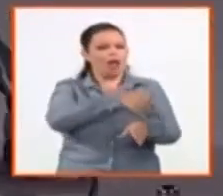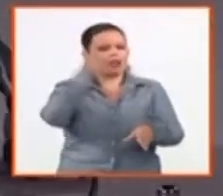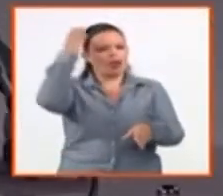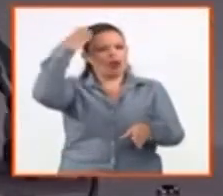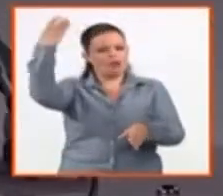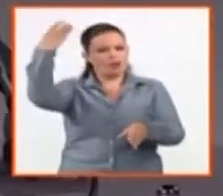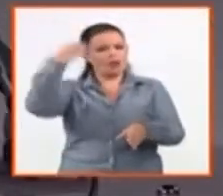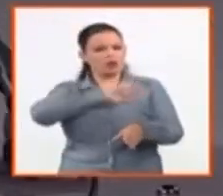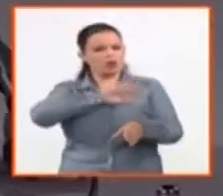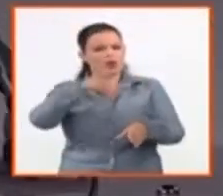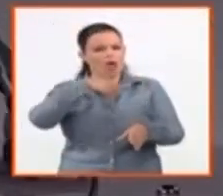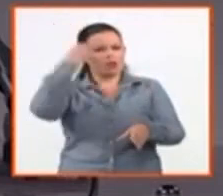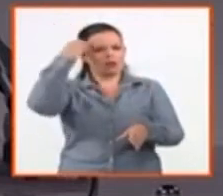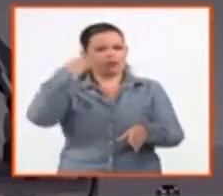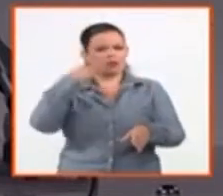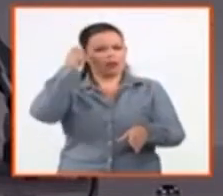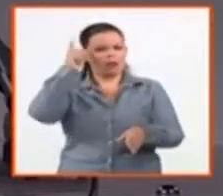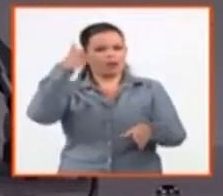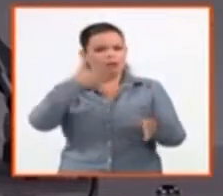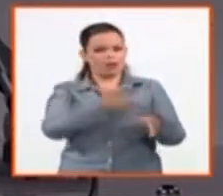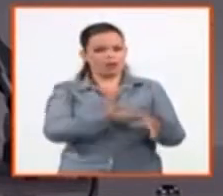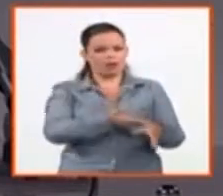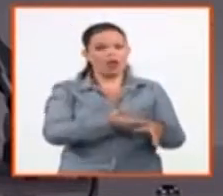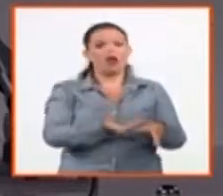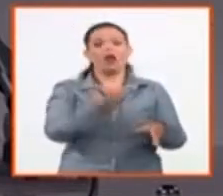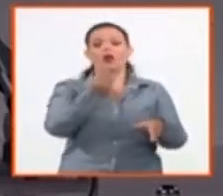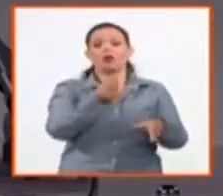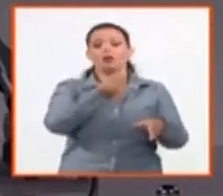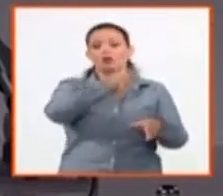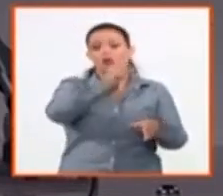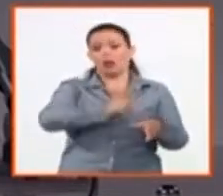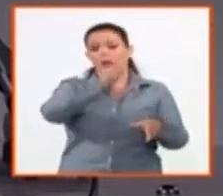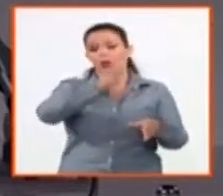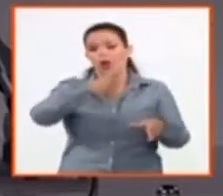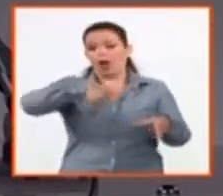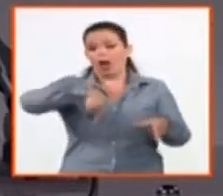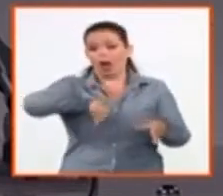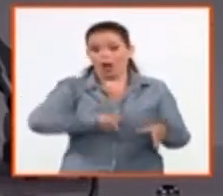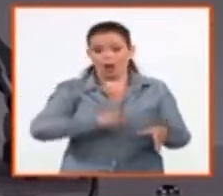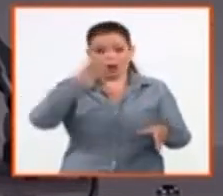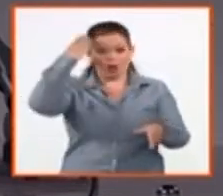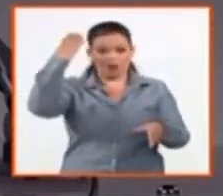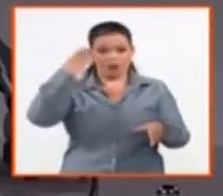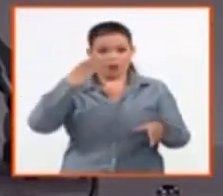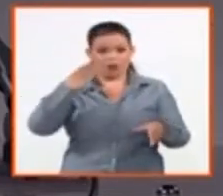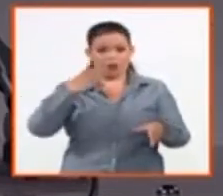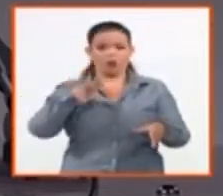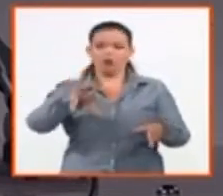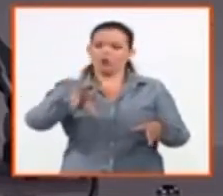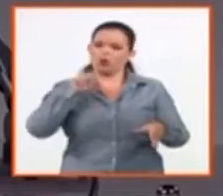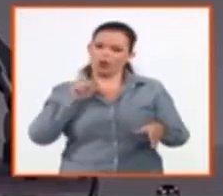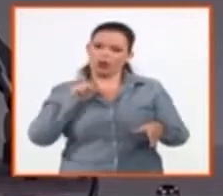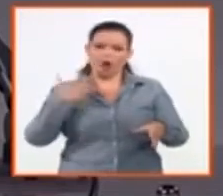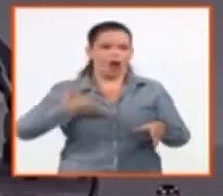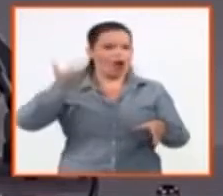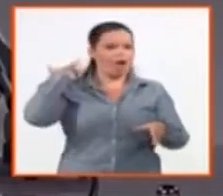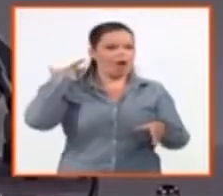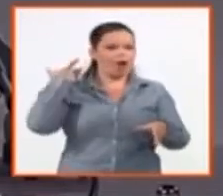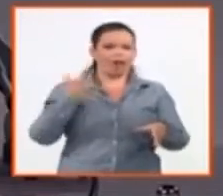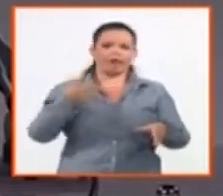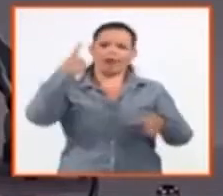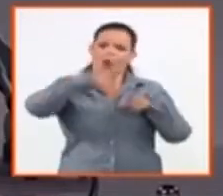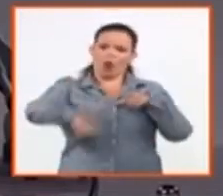Quizás bueno, muchas de las personas que están ahora en el gobierno quizás no en aquel momento no eran parte del gobierno. Además, el movimiento